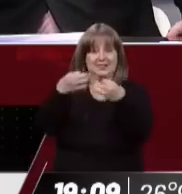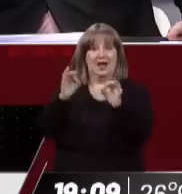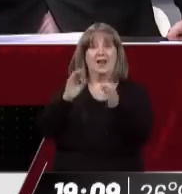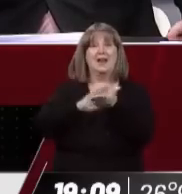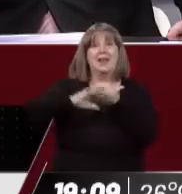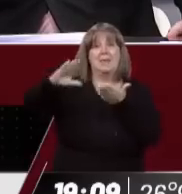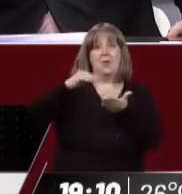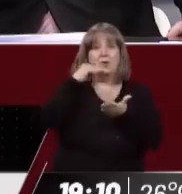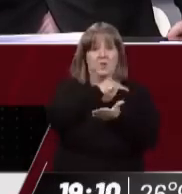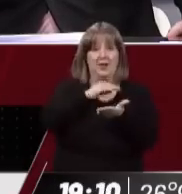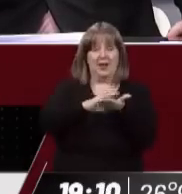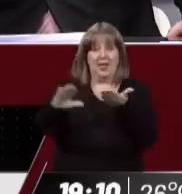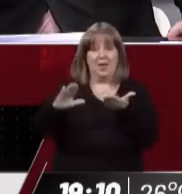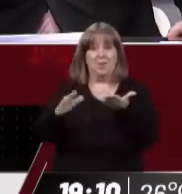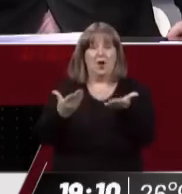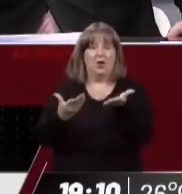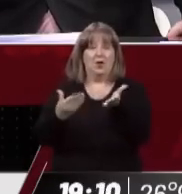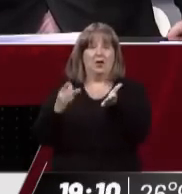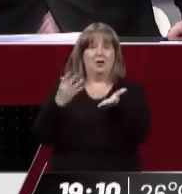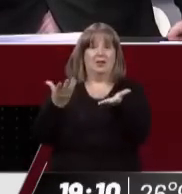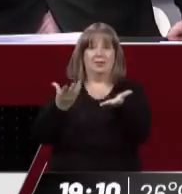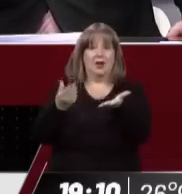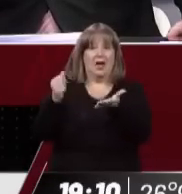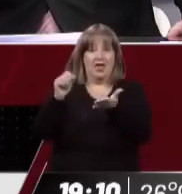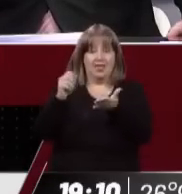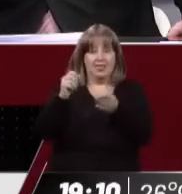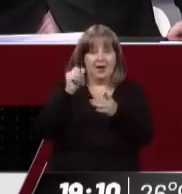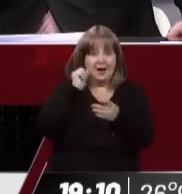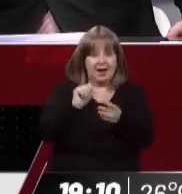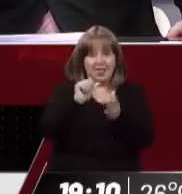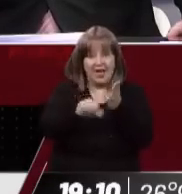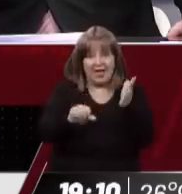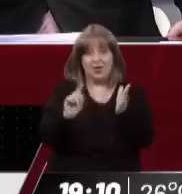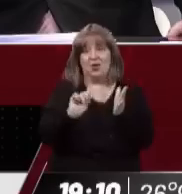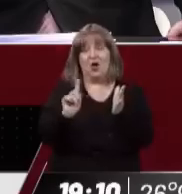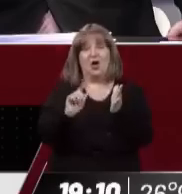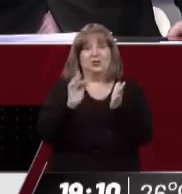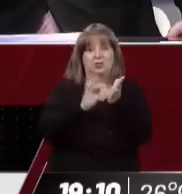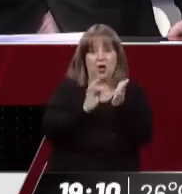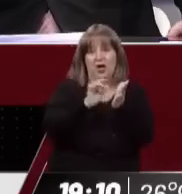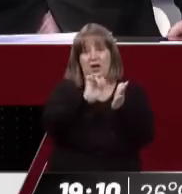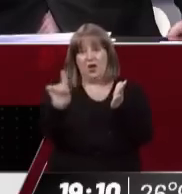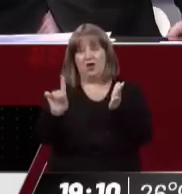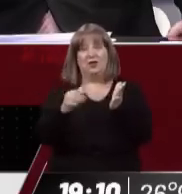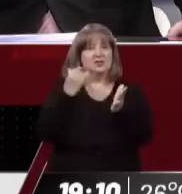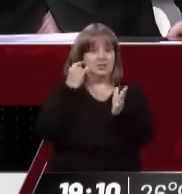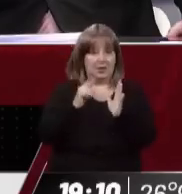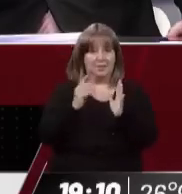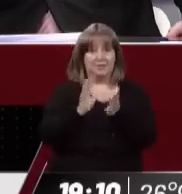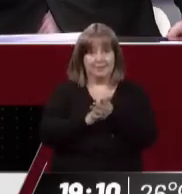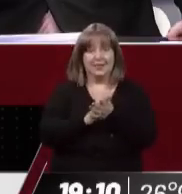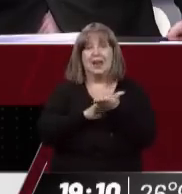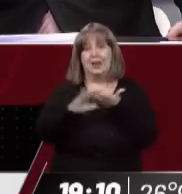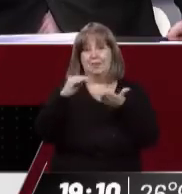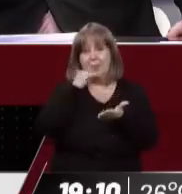para preservar con absolutamente todo de daño que pueda sufrir en este caso el dispositivo a la hora de ser analizado